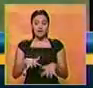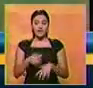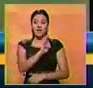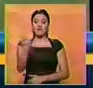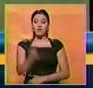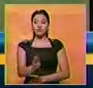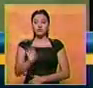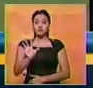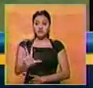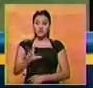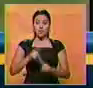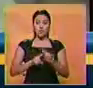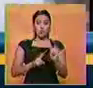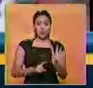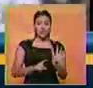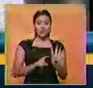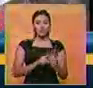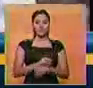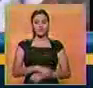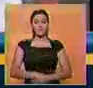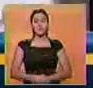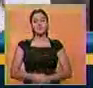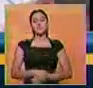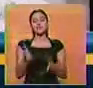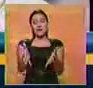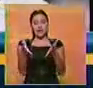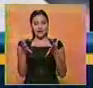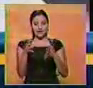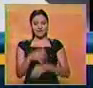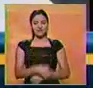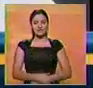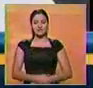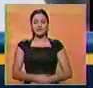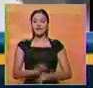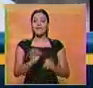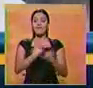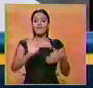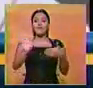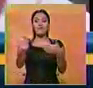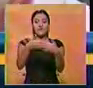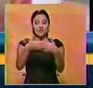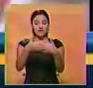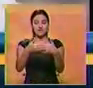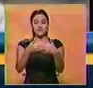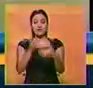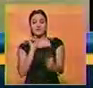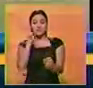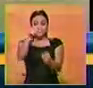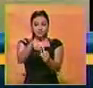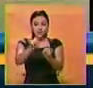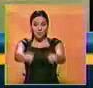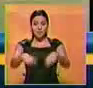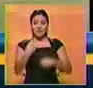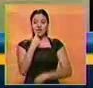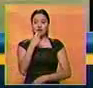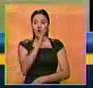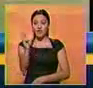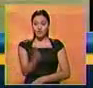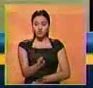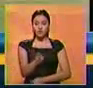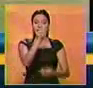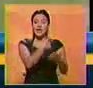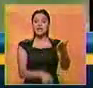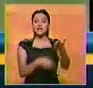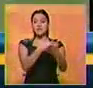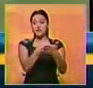ganó 5-4 en este triunfo, que termina de sellar la clasificación de los Patirrojos y elimina